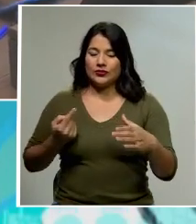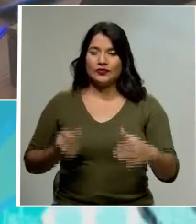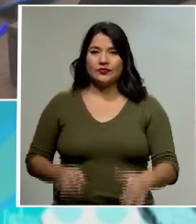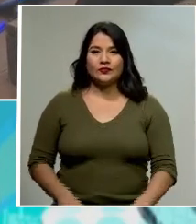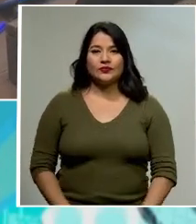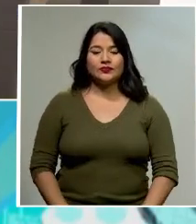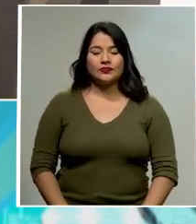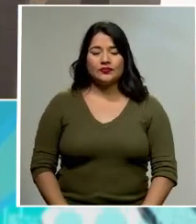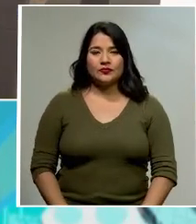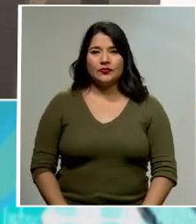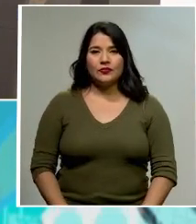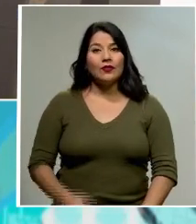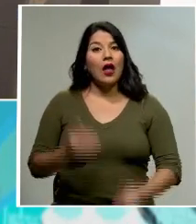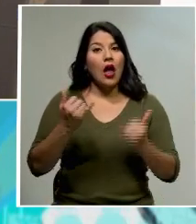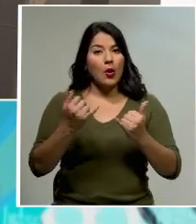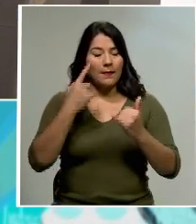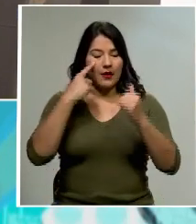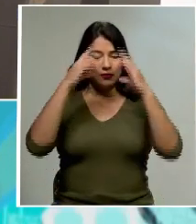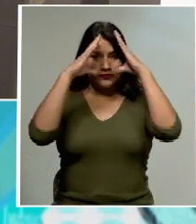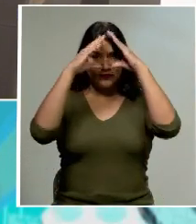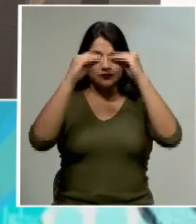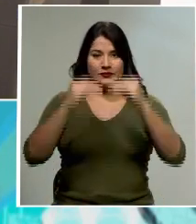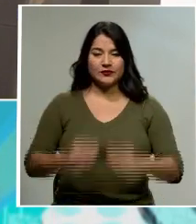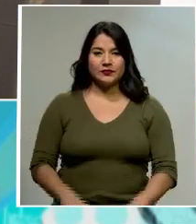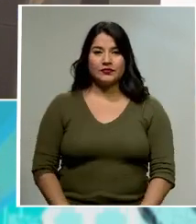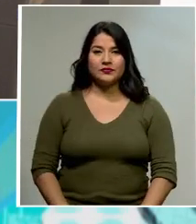esta agrupación política. Vamos a ver la siguiente información.